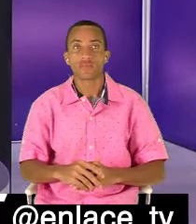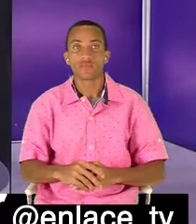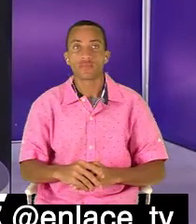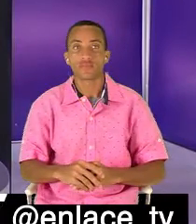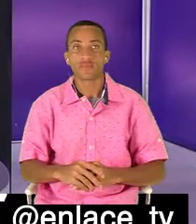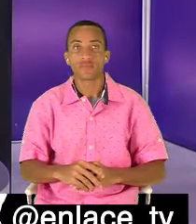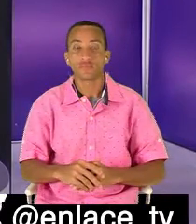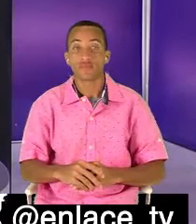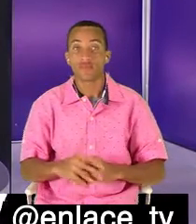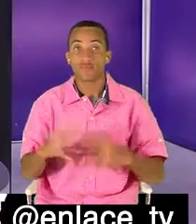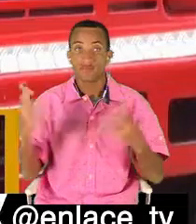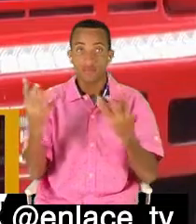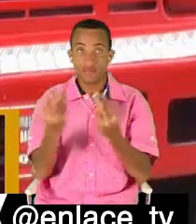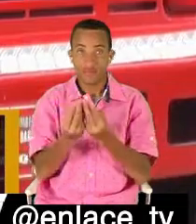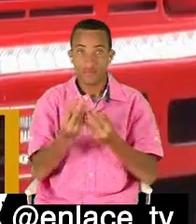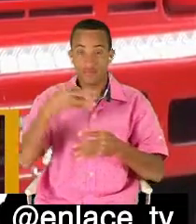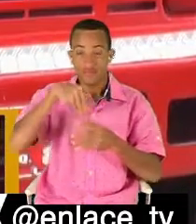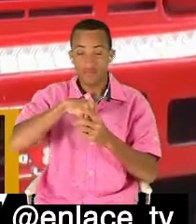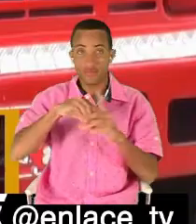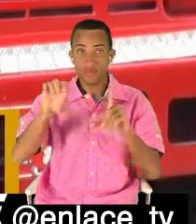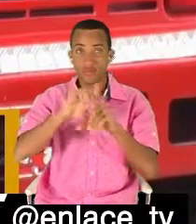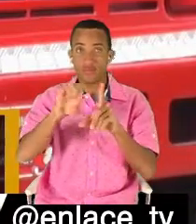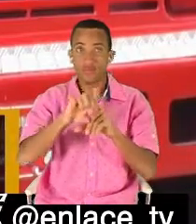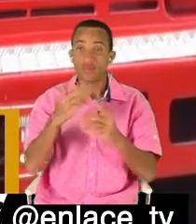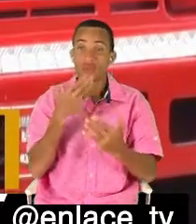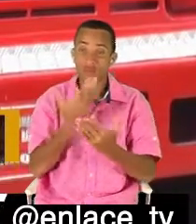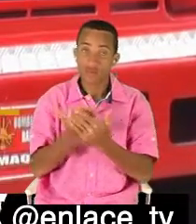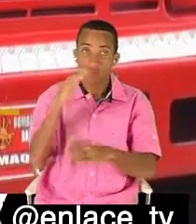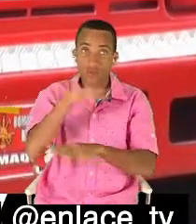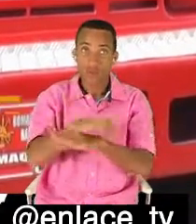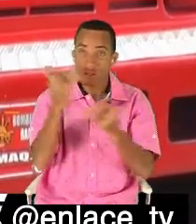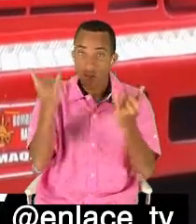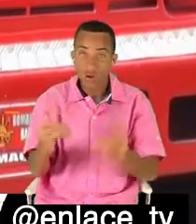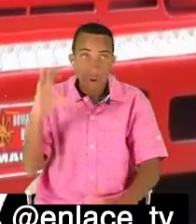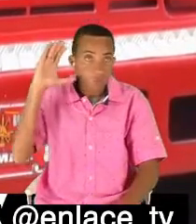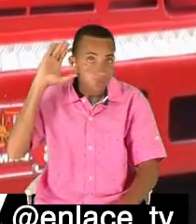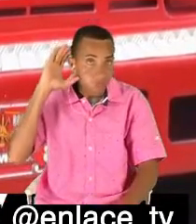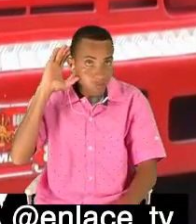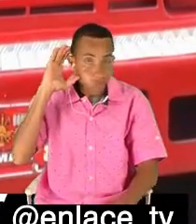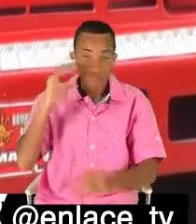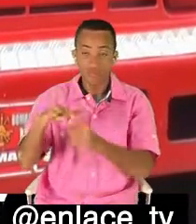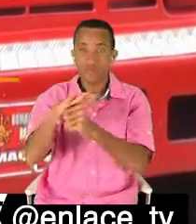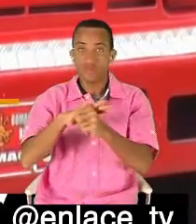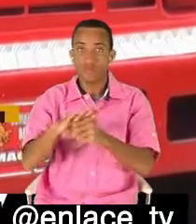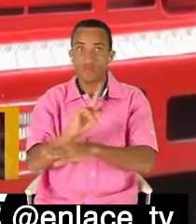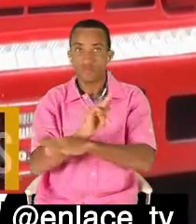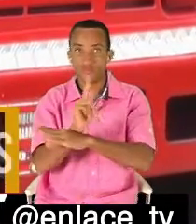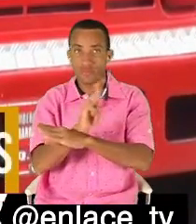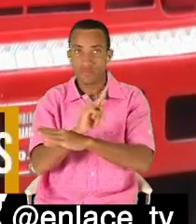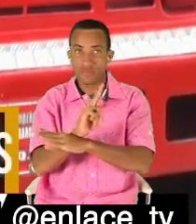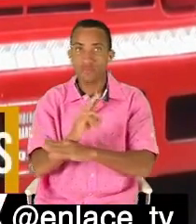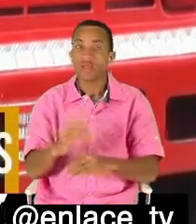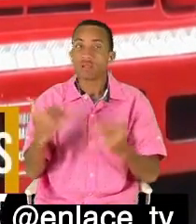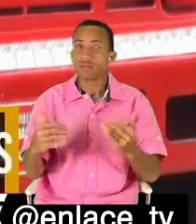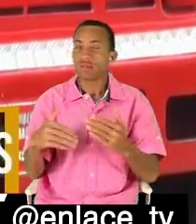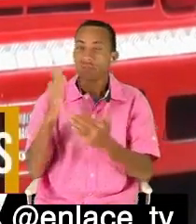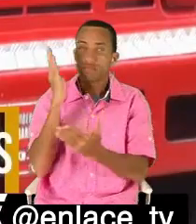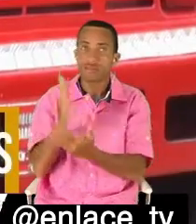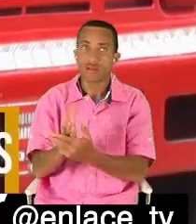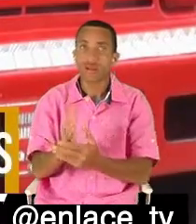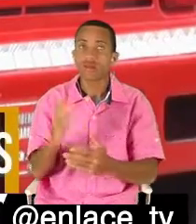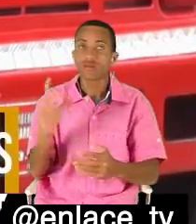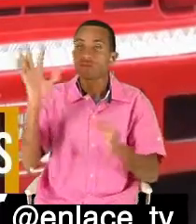Bien, compañeros en estudio, gracias, muy buenas tardes. Pues así es, a esta hora en el barrio La Floresta, Comuna 3 de Barranca Bermeja, se registra una emergencia en la que